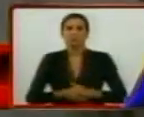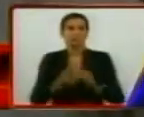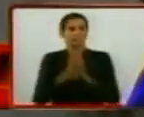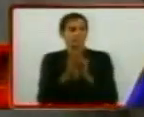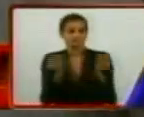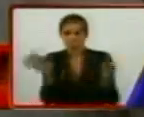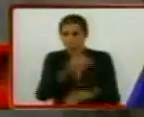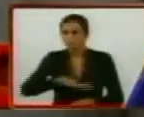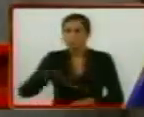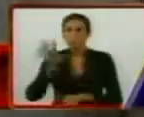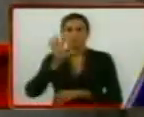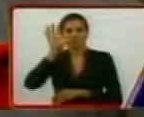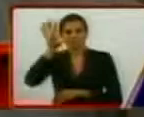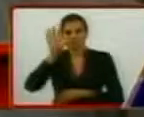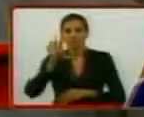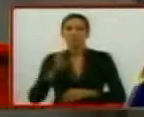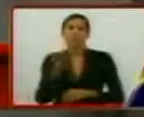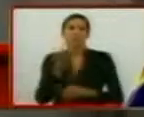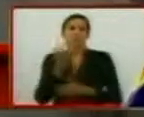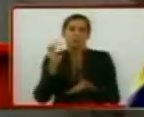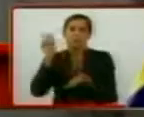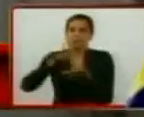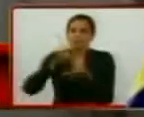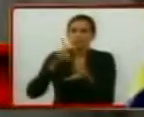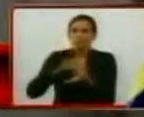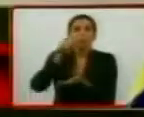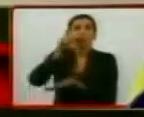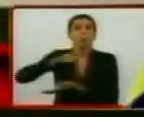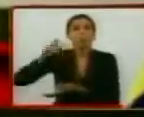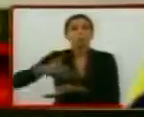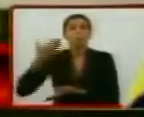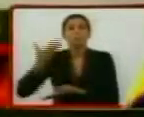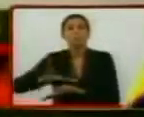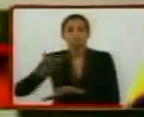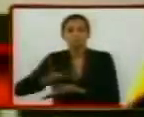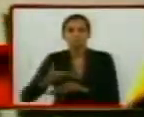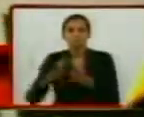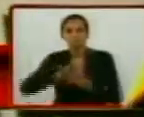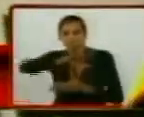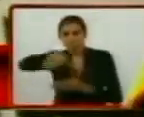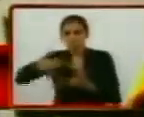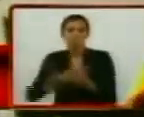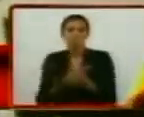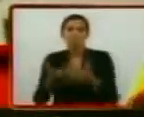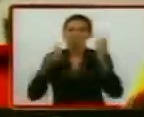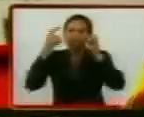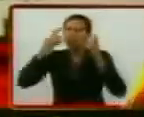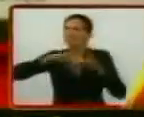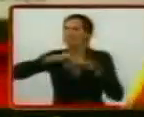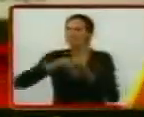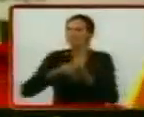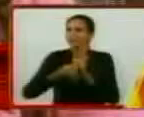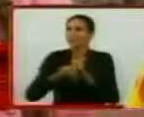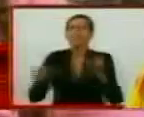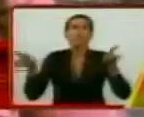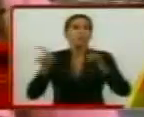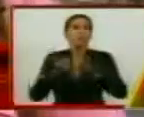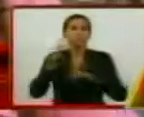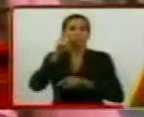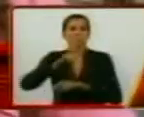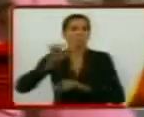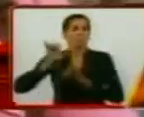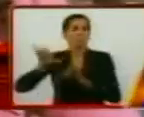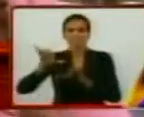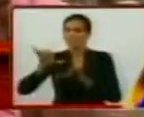nación, la participación popular, que es muy importante. Para todos, Chávez representa al pueblo entero. Chávez es